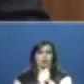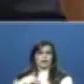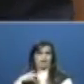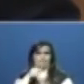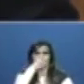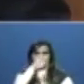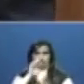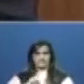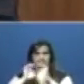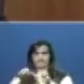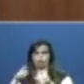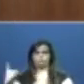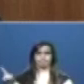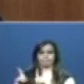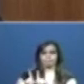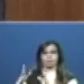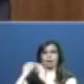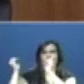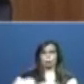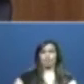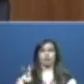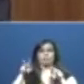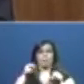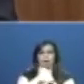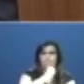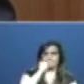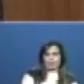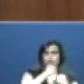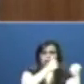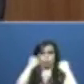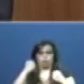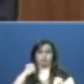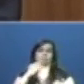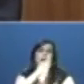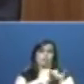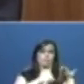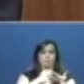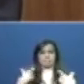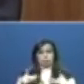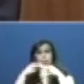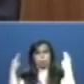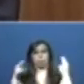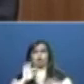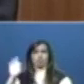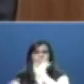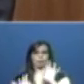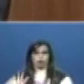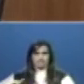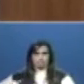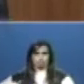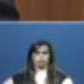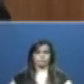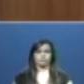en materias tan relevantes como empleo instituciones de la comunidad sector público y ordenación del territorio